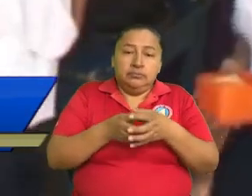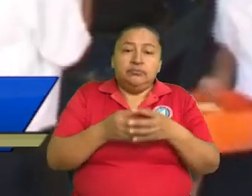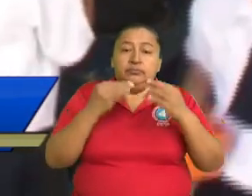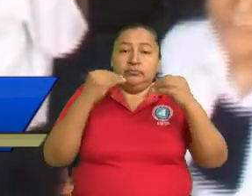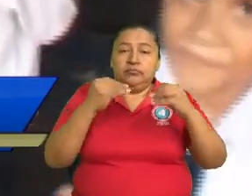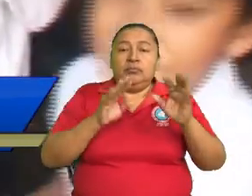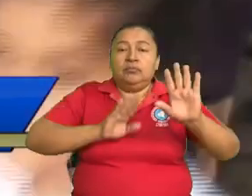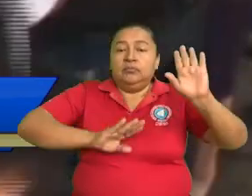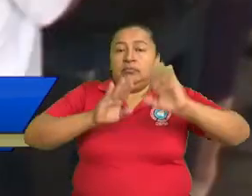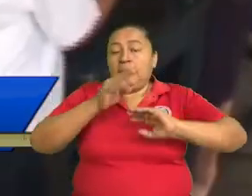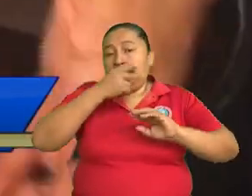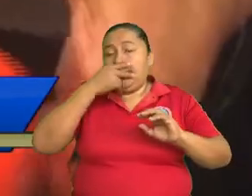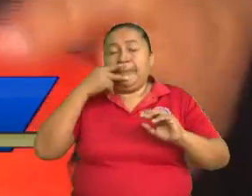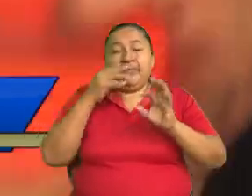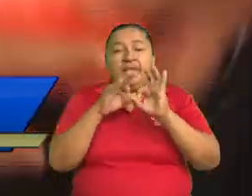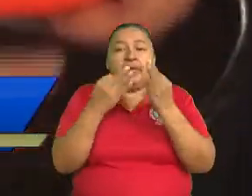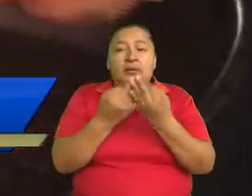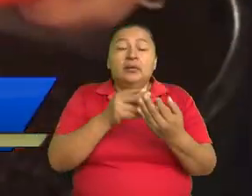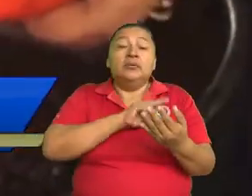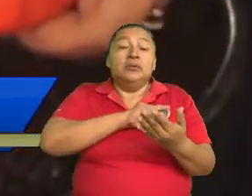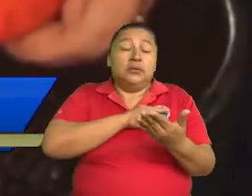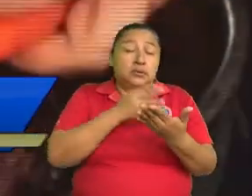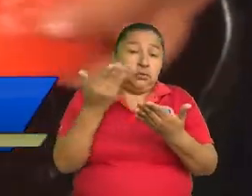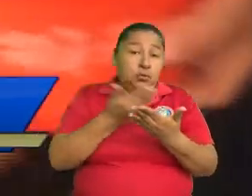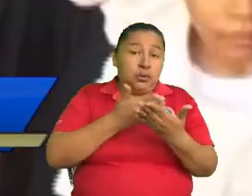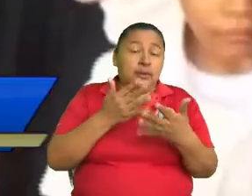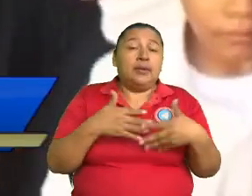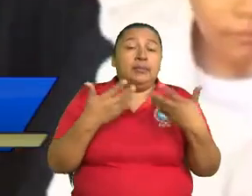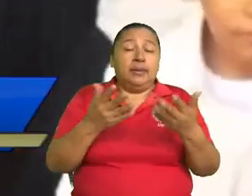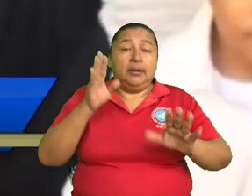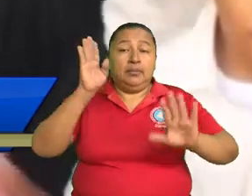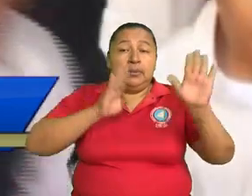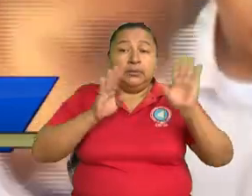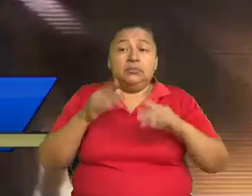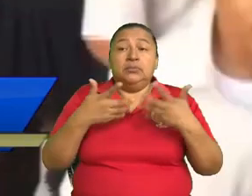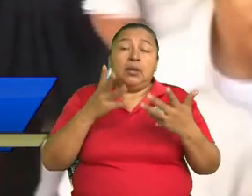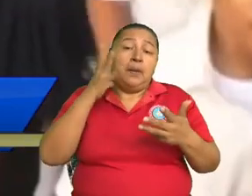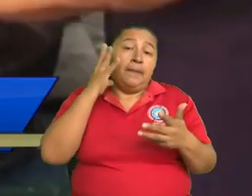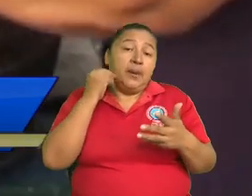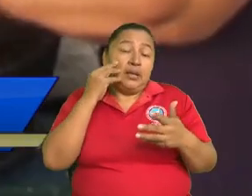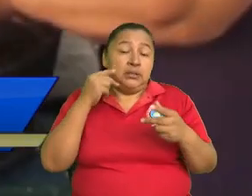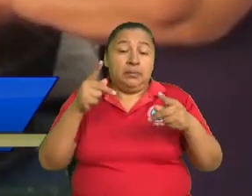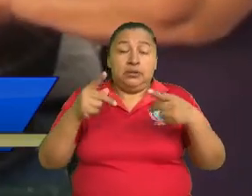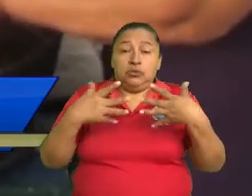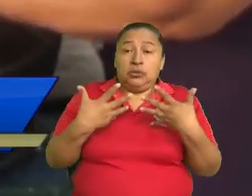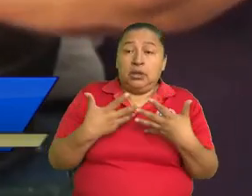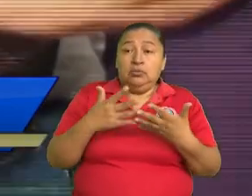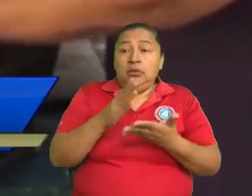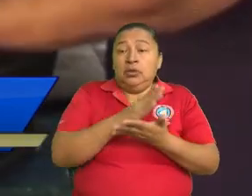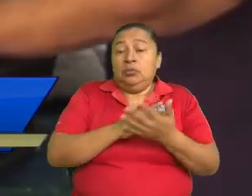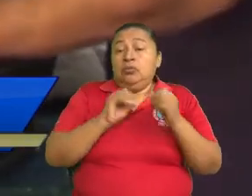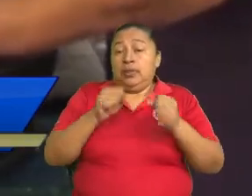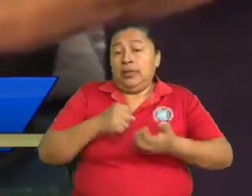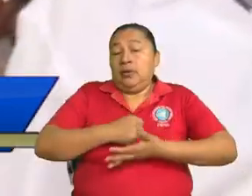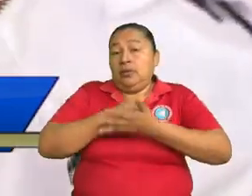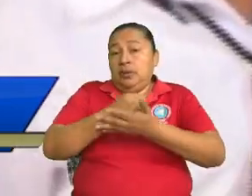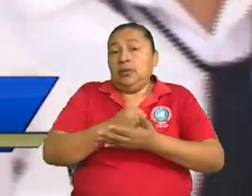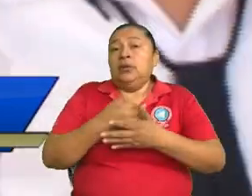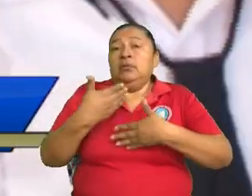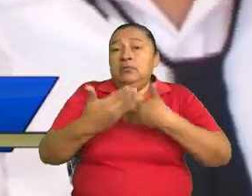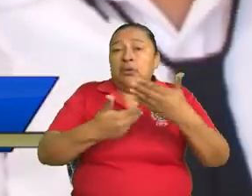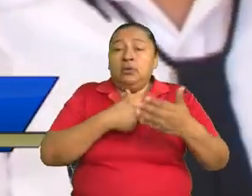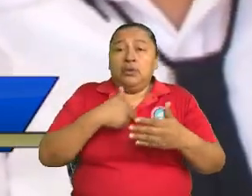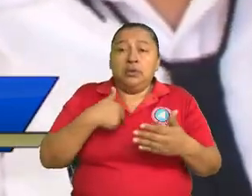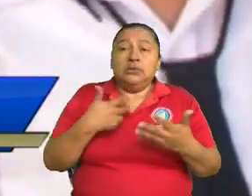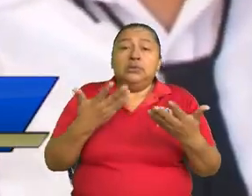que participa el padre de familia, hay estudiantes que participan, que a lo mejor por experiencia personal o por algo que pueda él aportar, también lo hace,